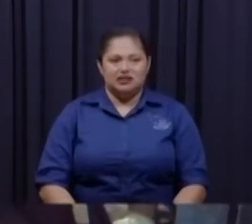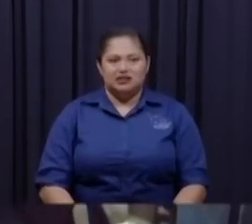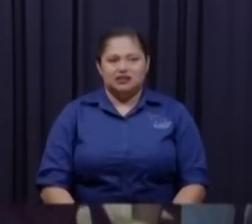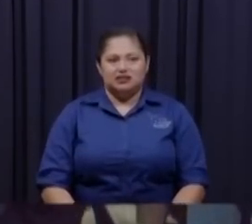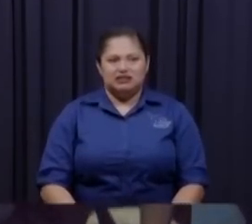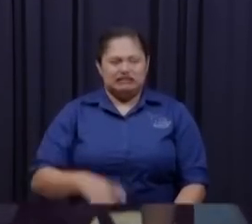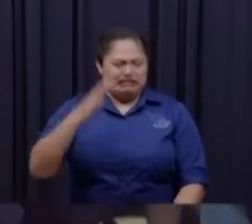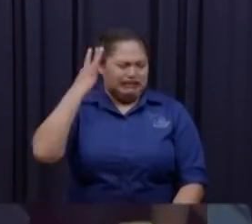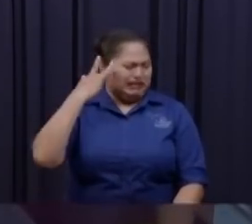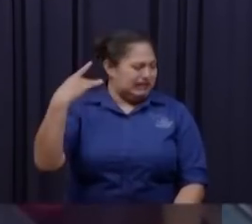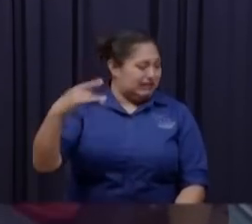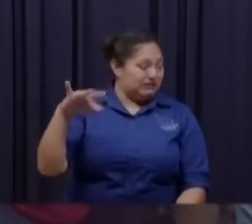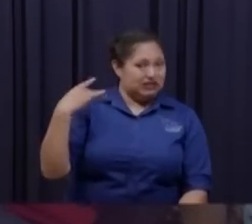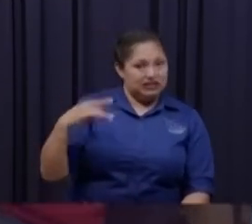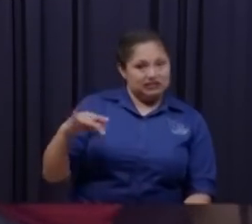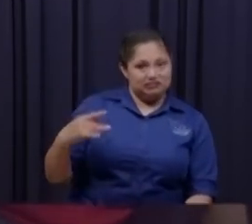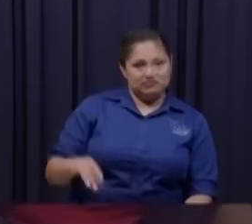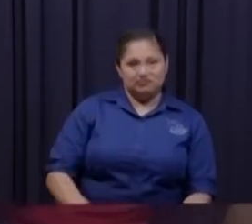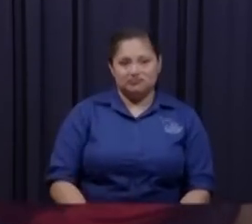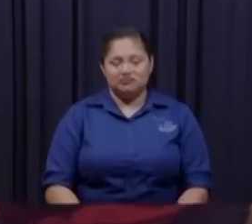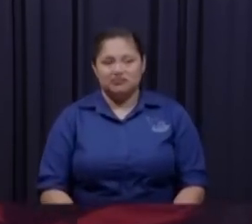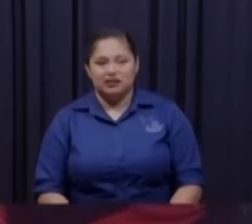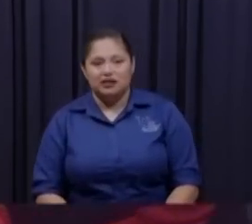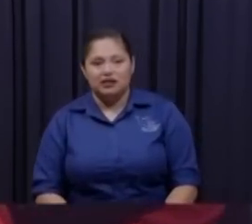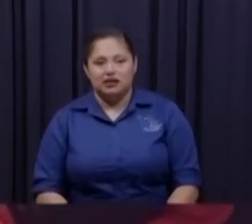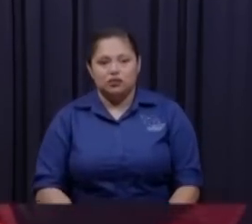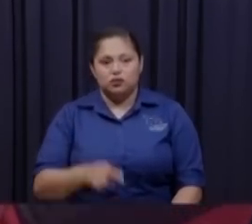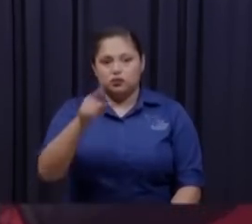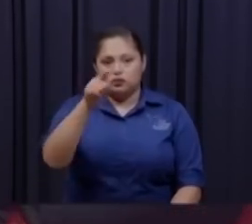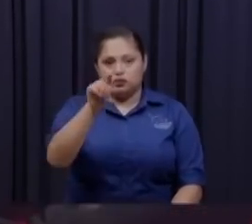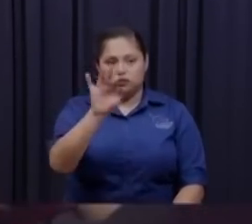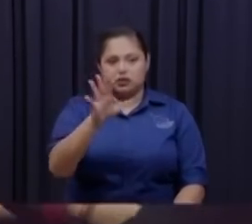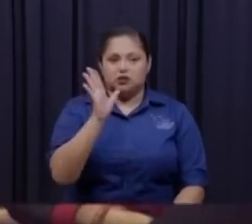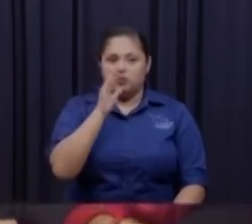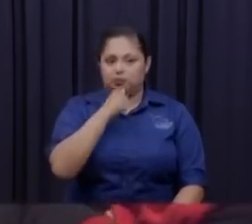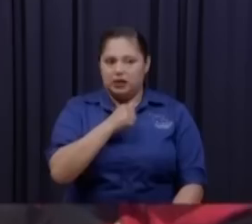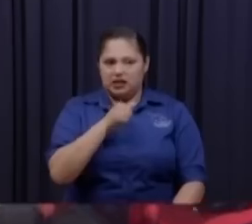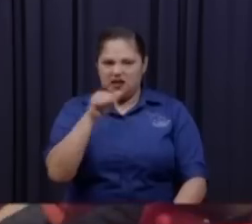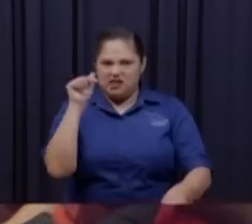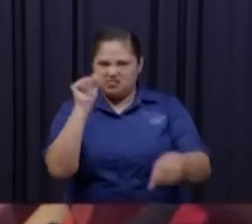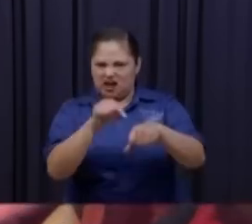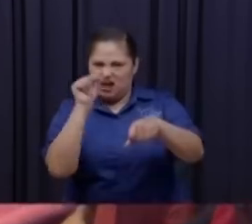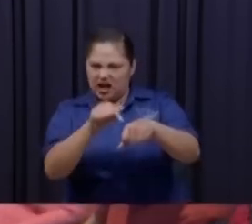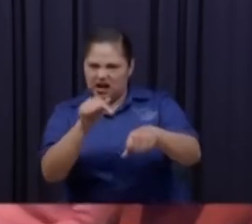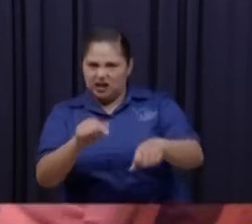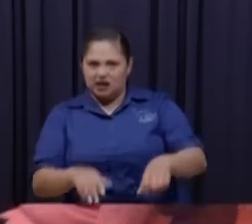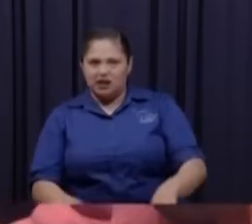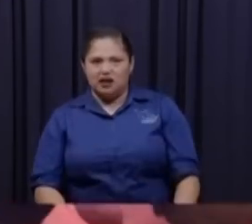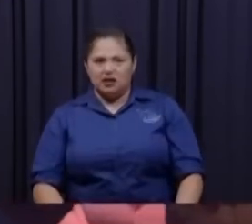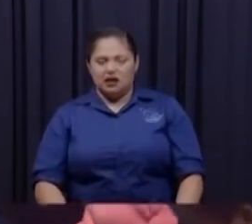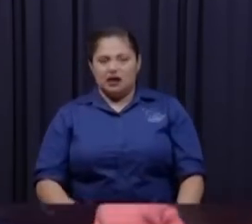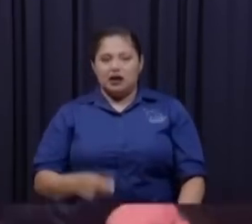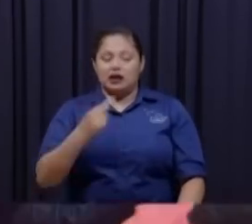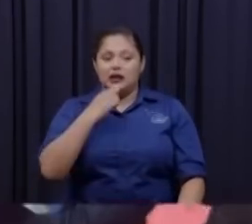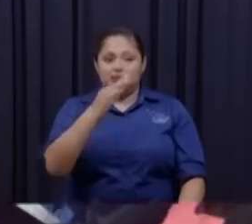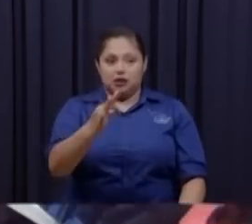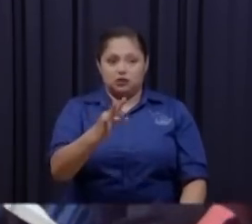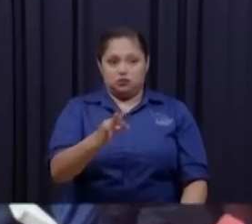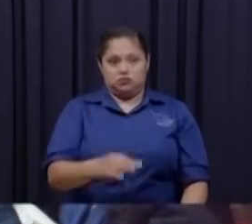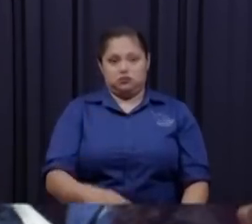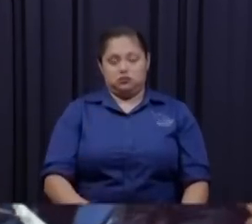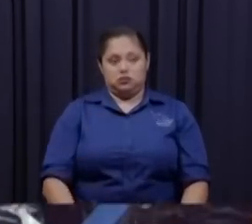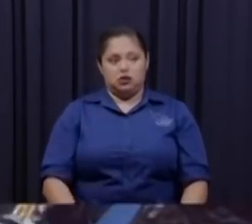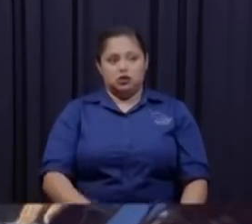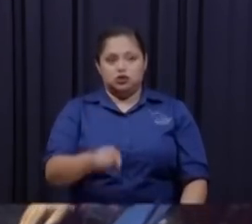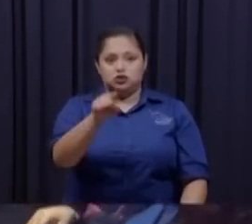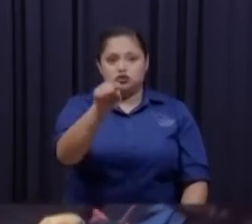Perdóneme, pero usted no puede atentar contra el hermano. Si usted atenta contra el hermano,